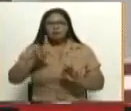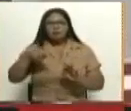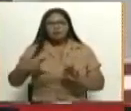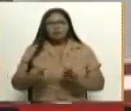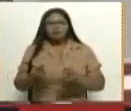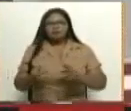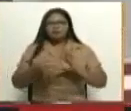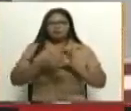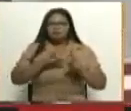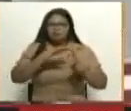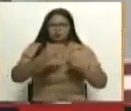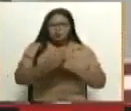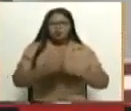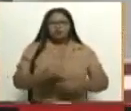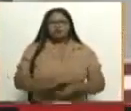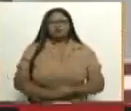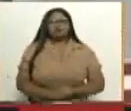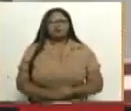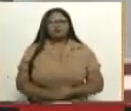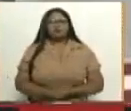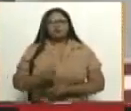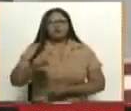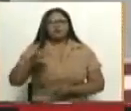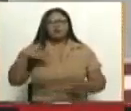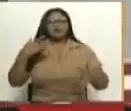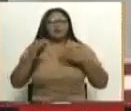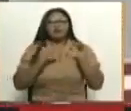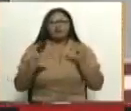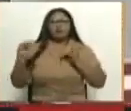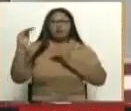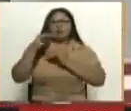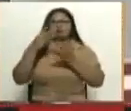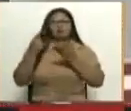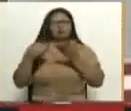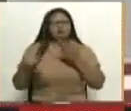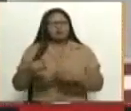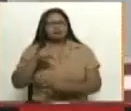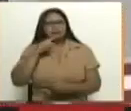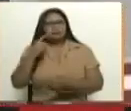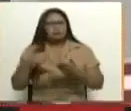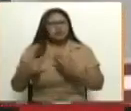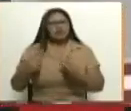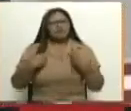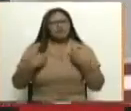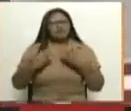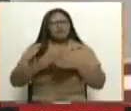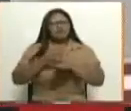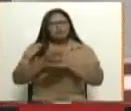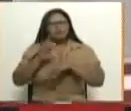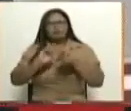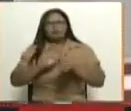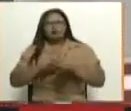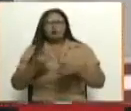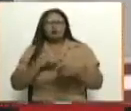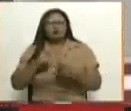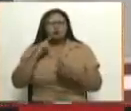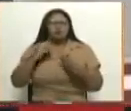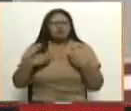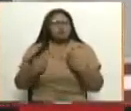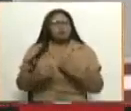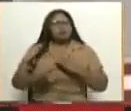de dominación de ellos, y también la posibilidad de superar muchas de las dificultades que en el caso de Venezuela estamos teniendo como